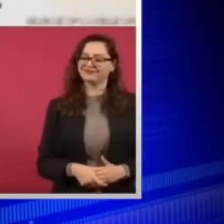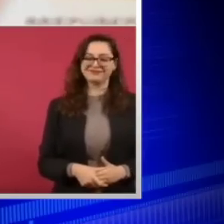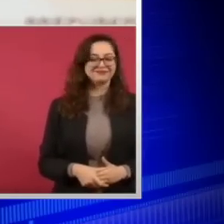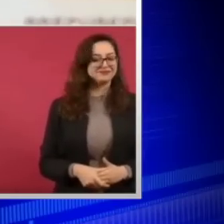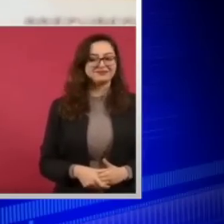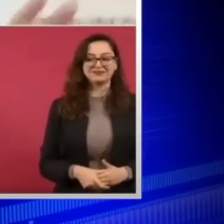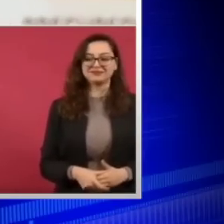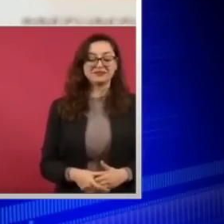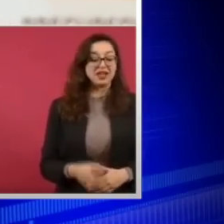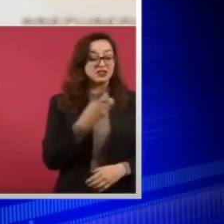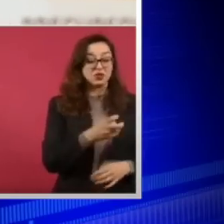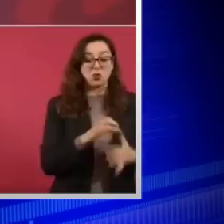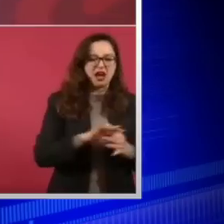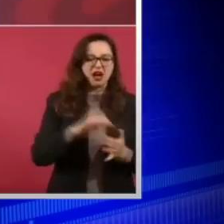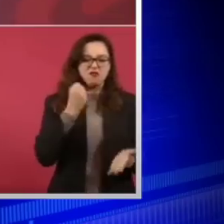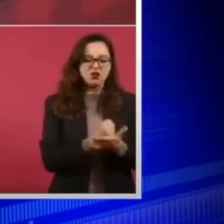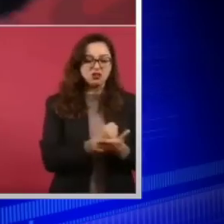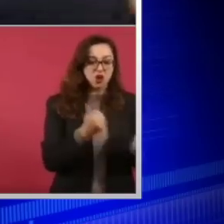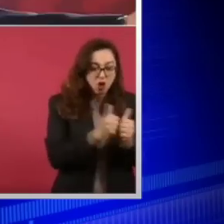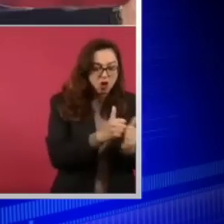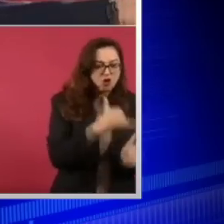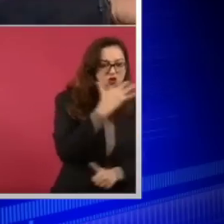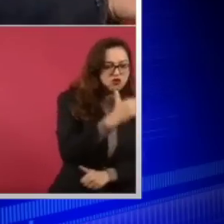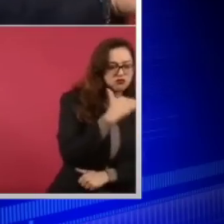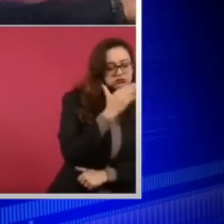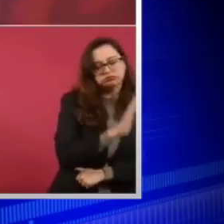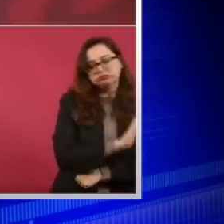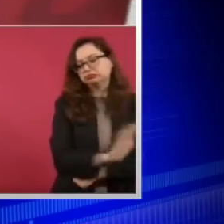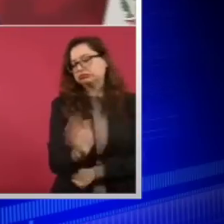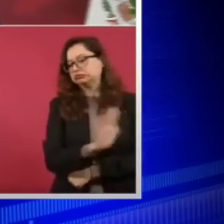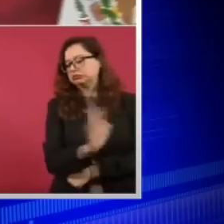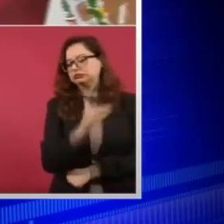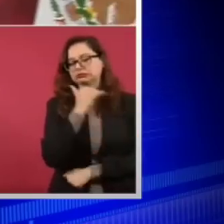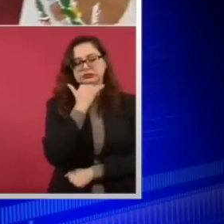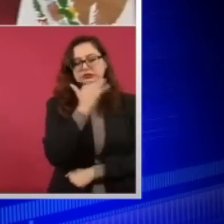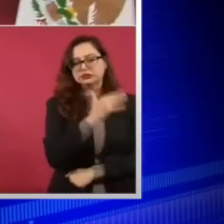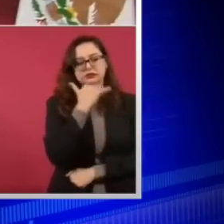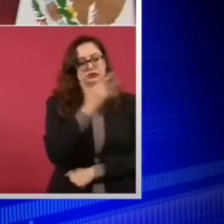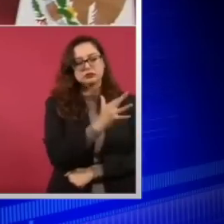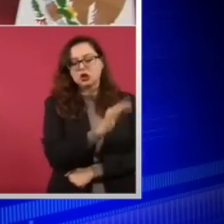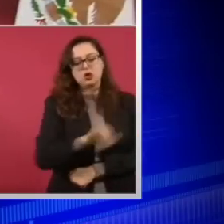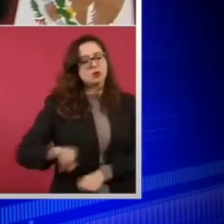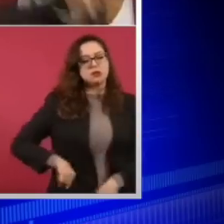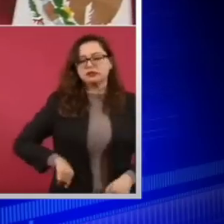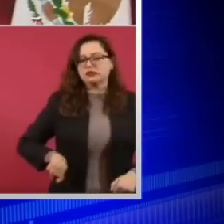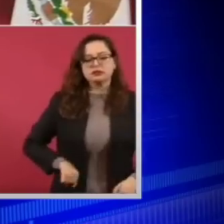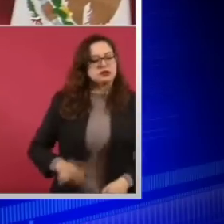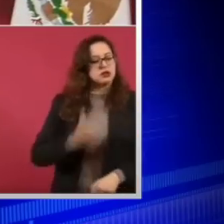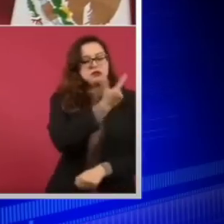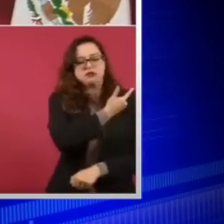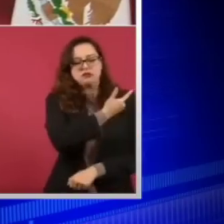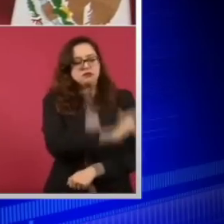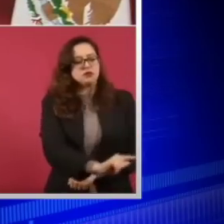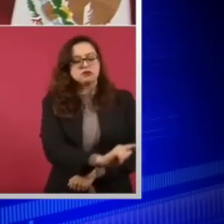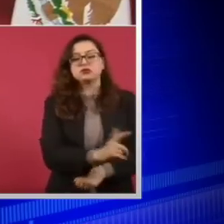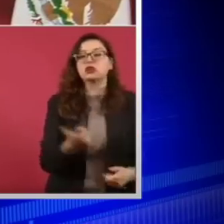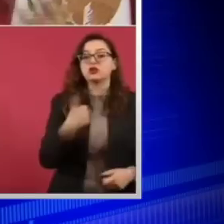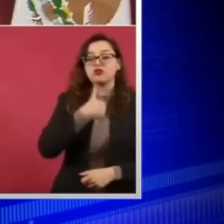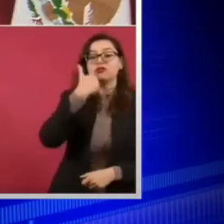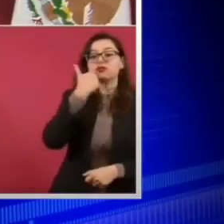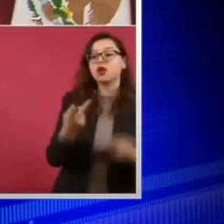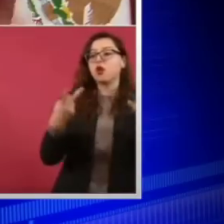no la quiero Quiero la unidad del pueblo Y que todos actuemos